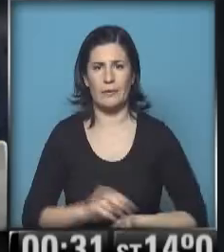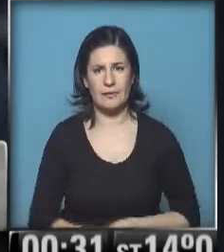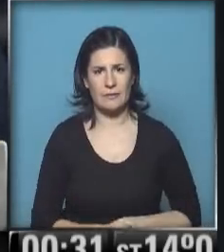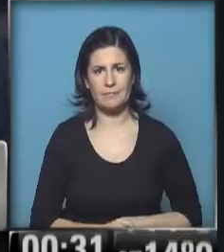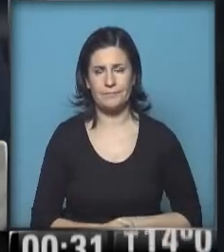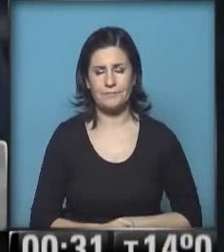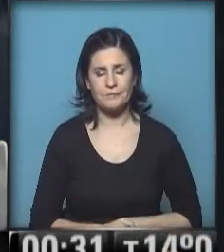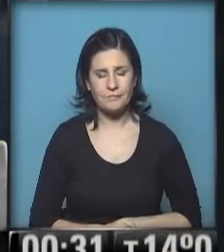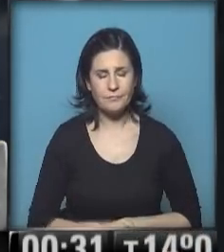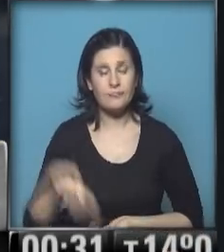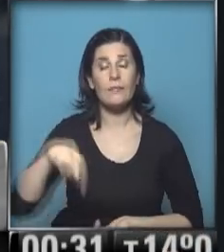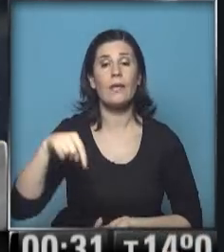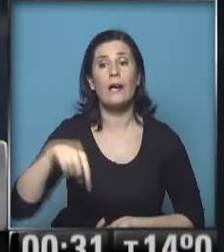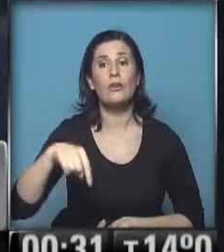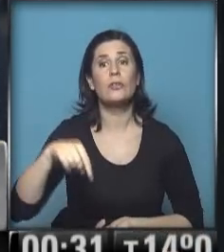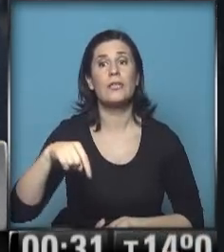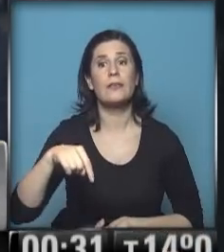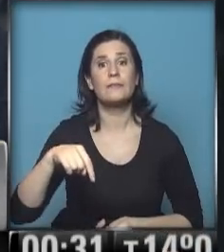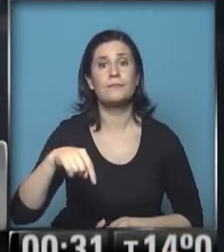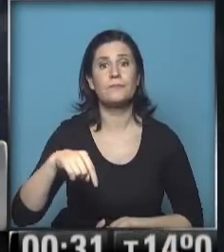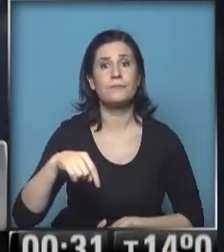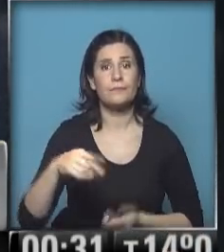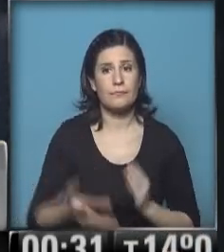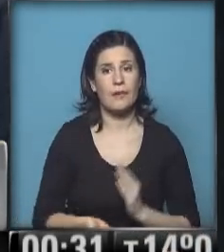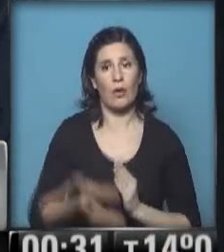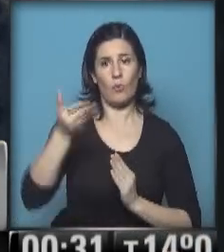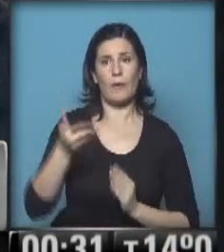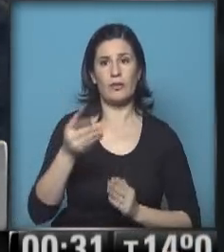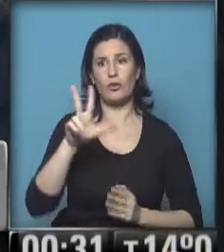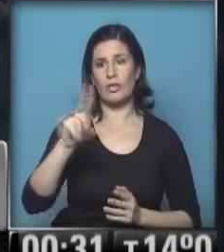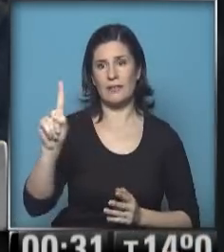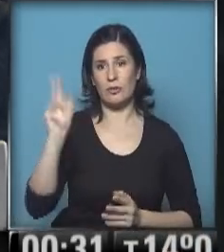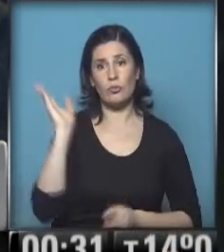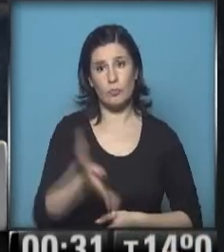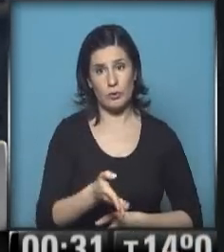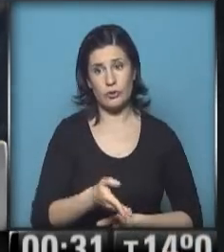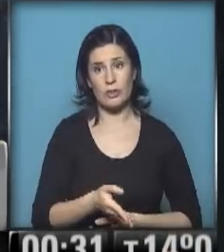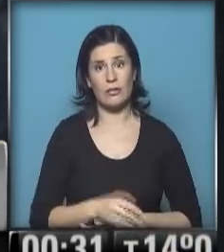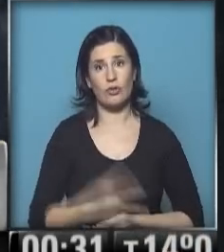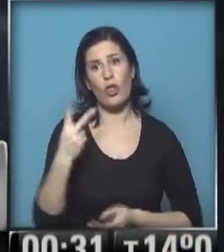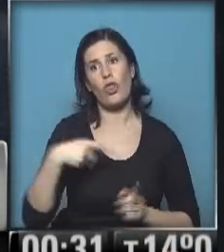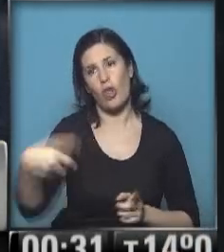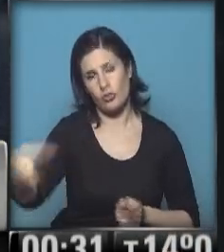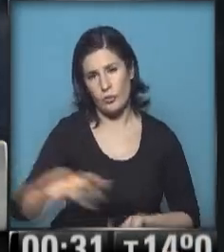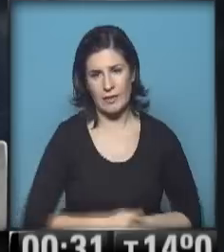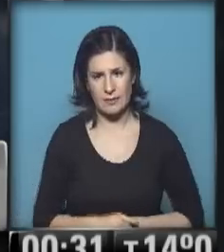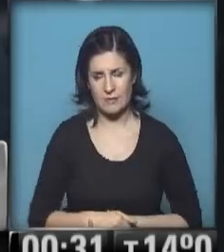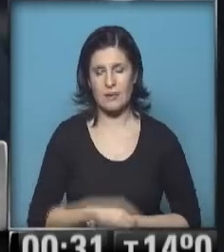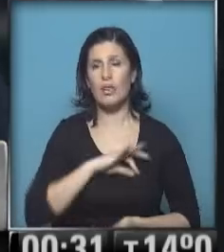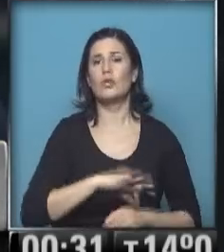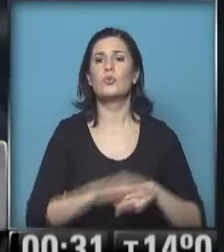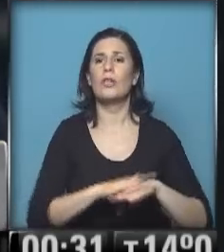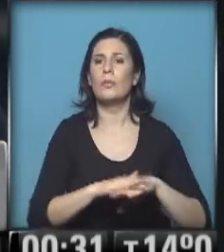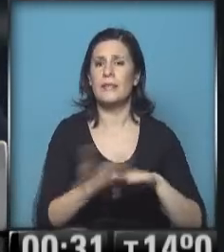esta oportunidad se hace un aumento del 31% en dos tramos. La actualización del